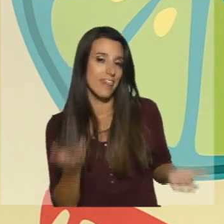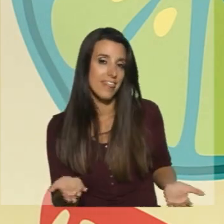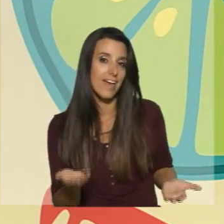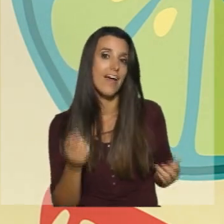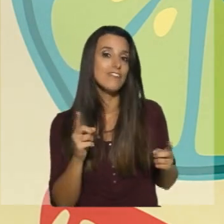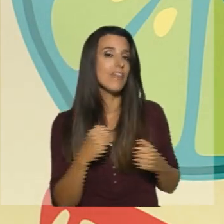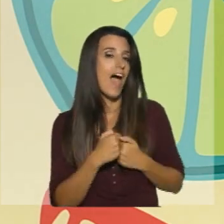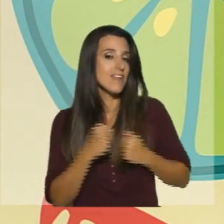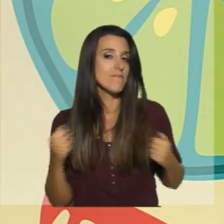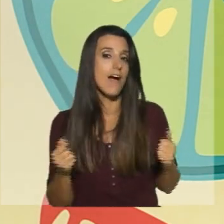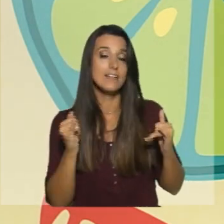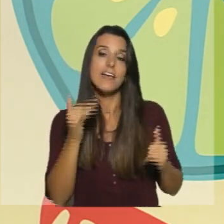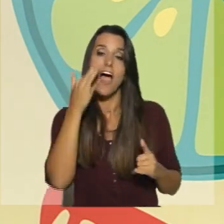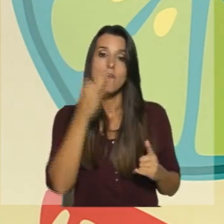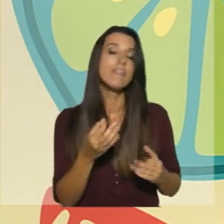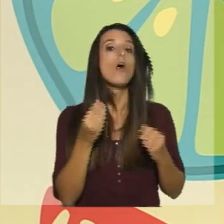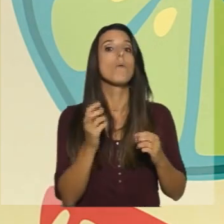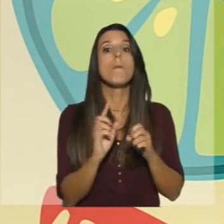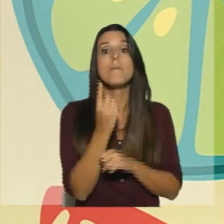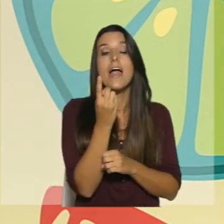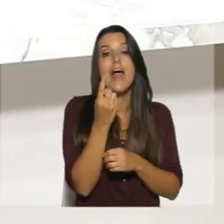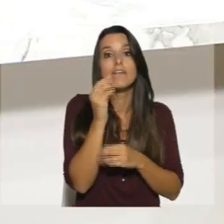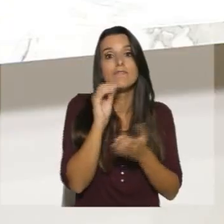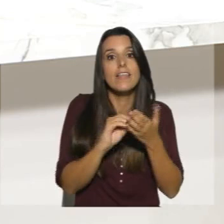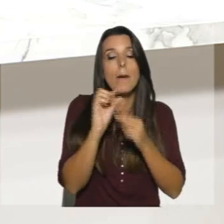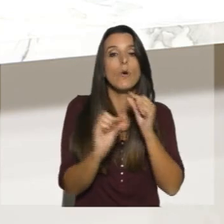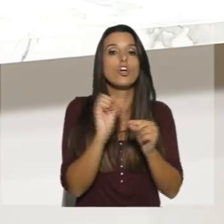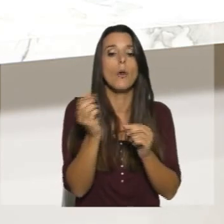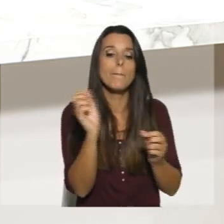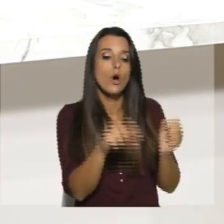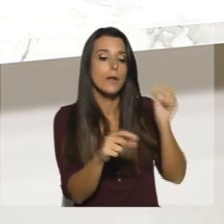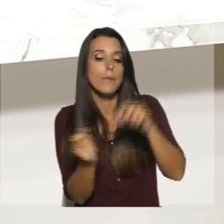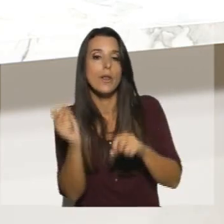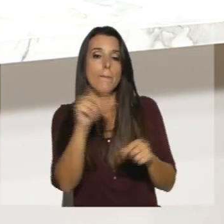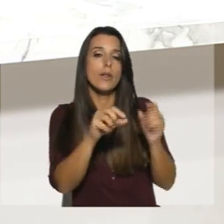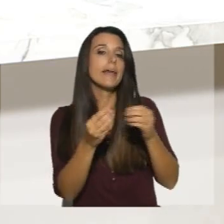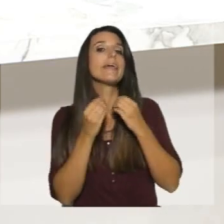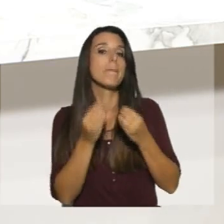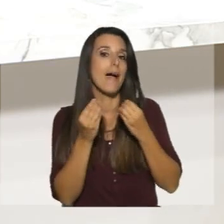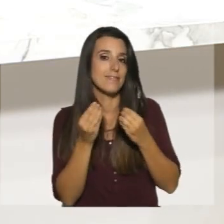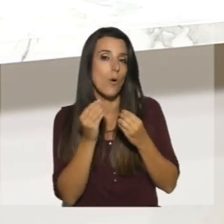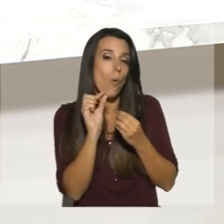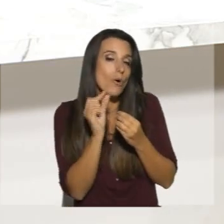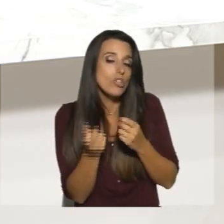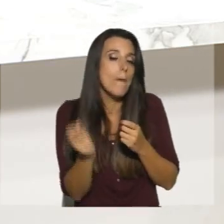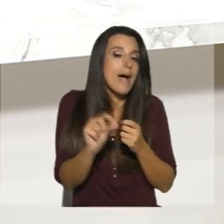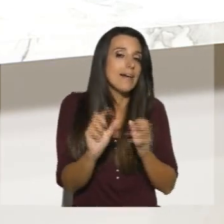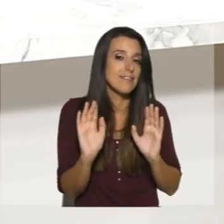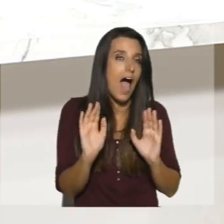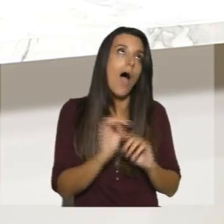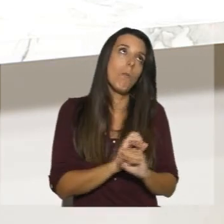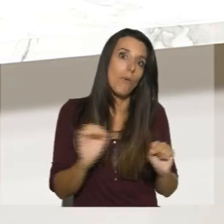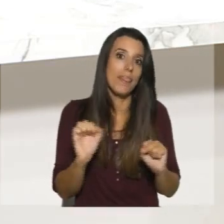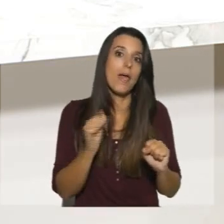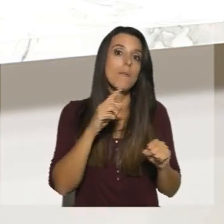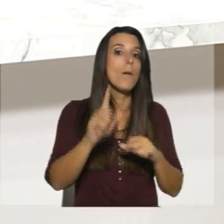que animarse. Sí que es cierto que te puede pasar las primeras veces que vos ponés condimento, ¿qué te puede pasar? Que te pases un poquito. Y bueno. Sí, te va a pasar. Pero bueno,